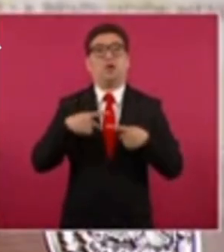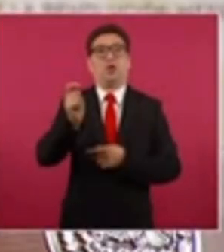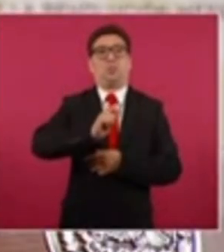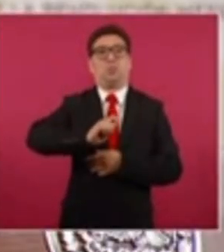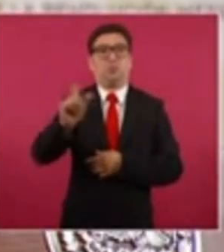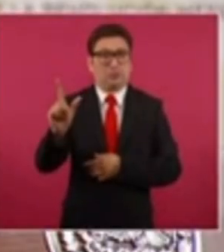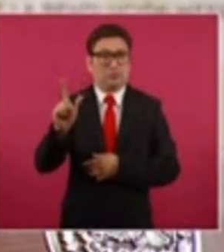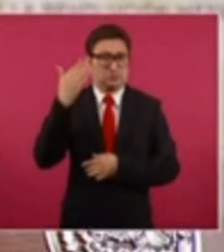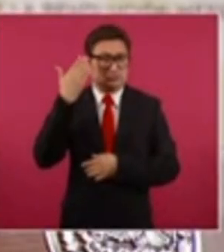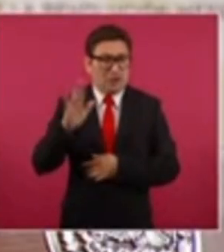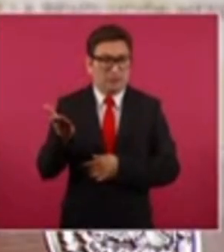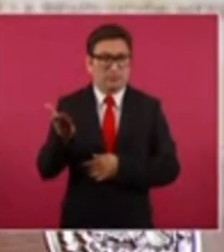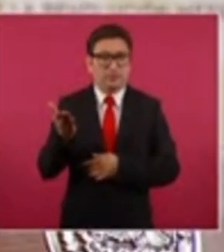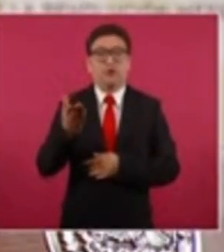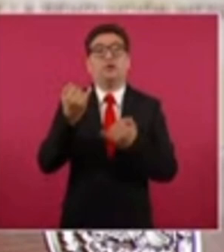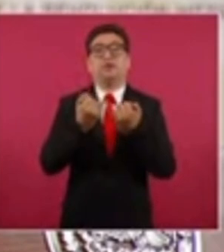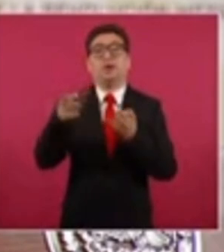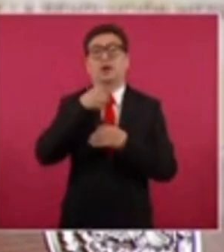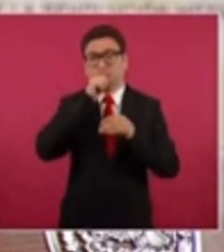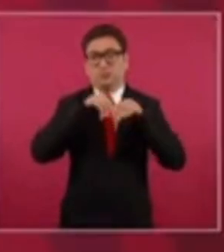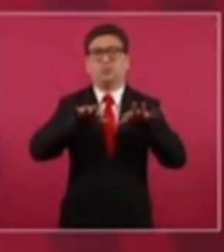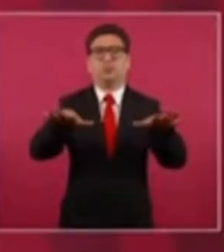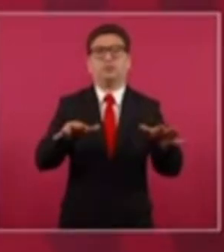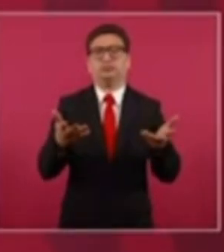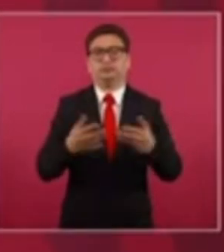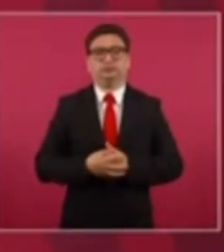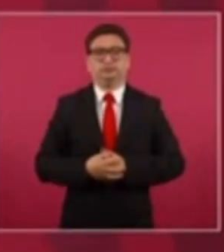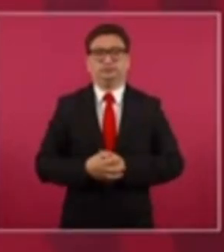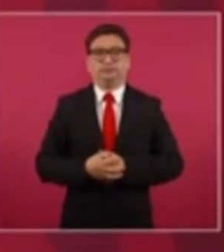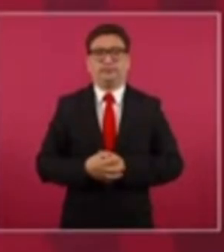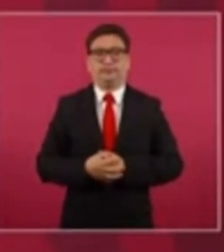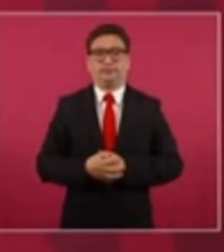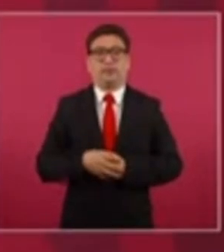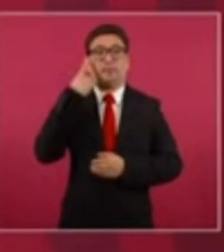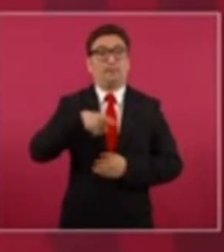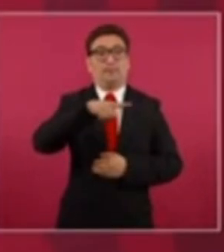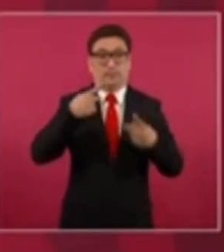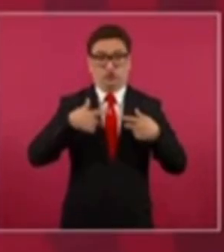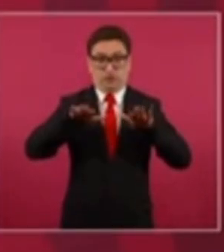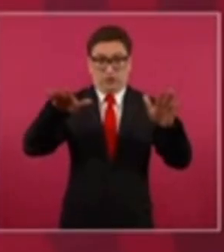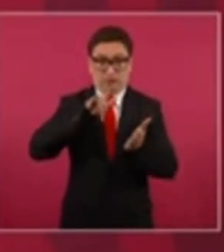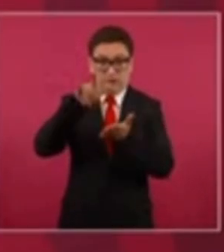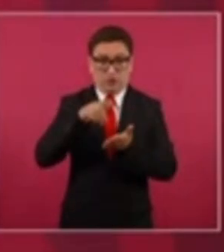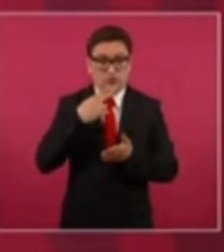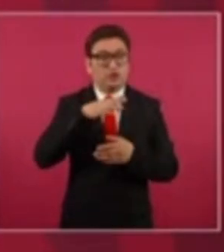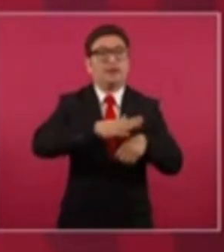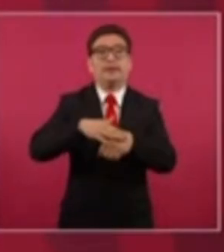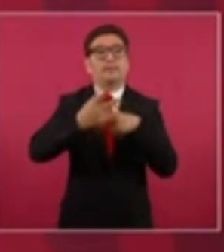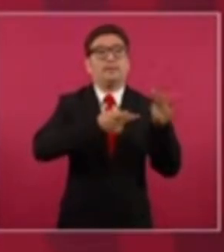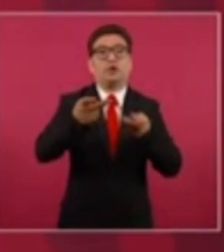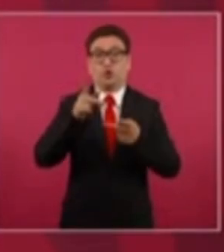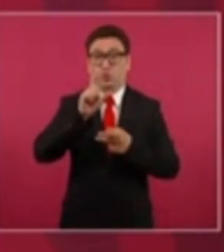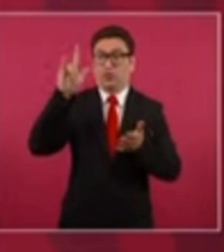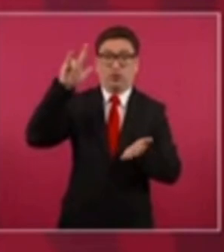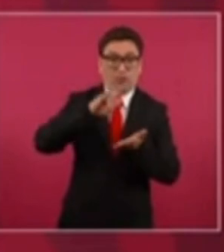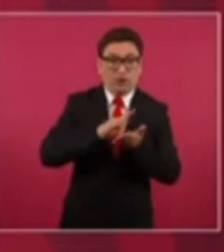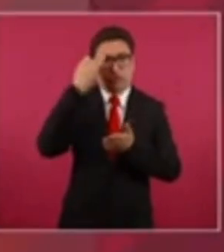profesionales, incluso campañas para decirle a los pasajeros que si había demora